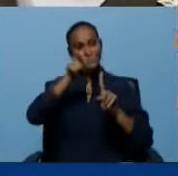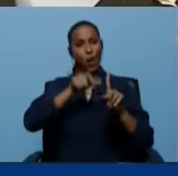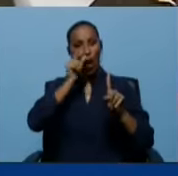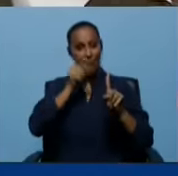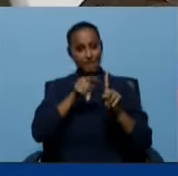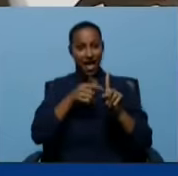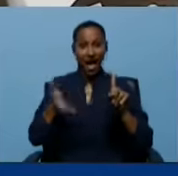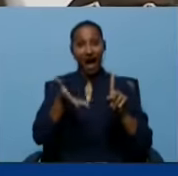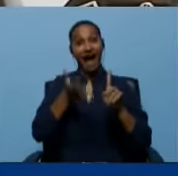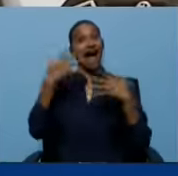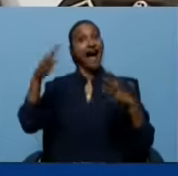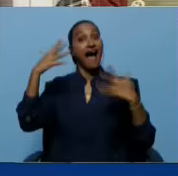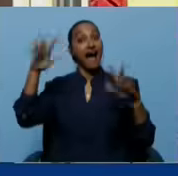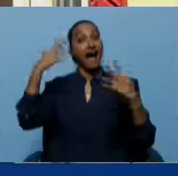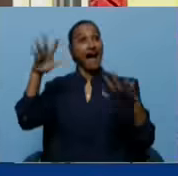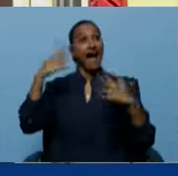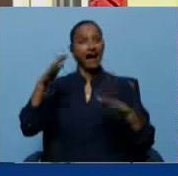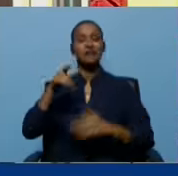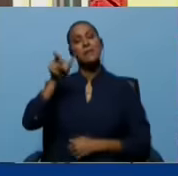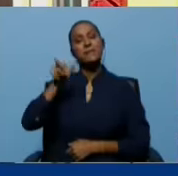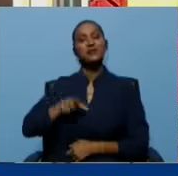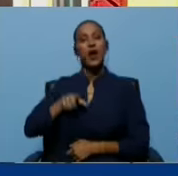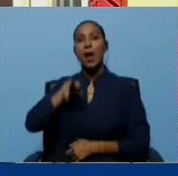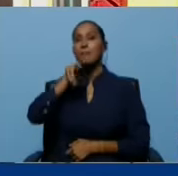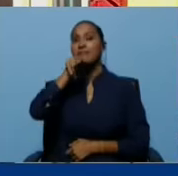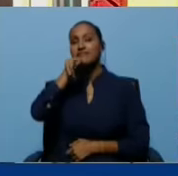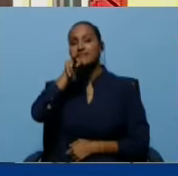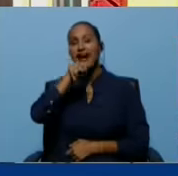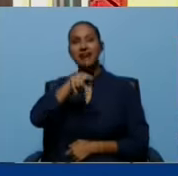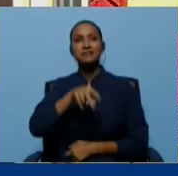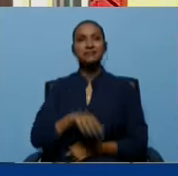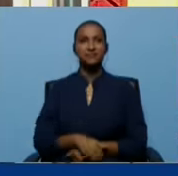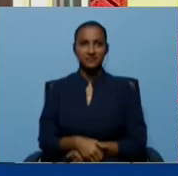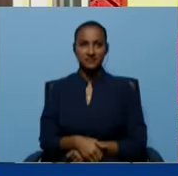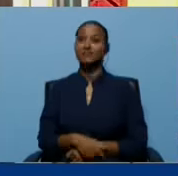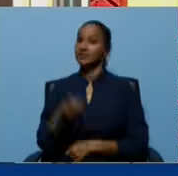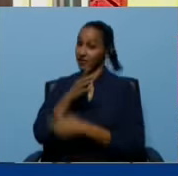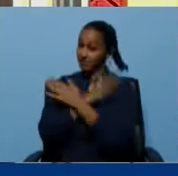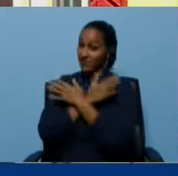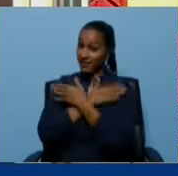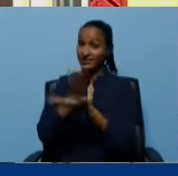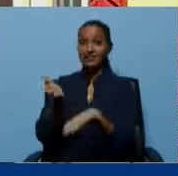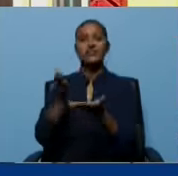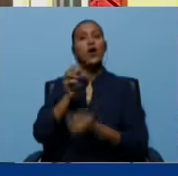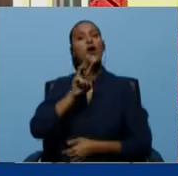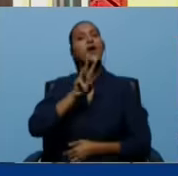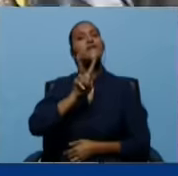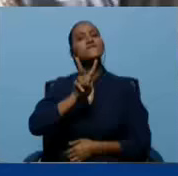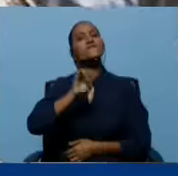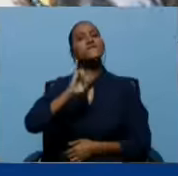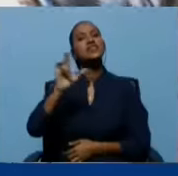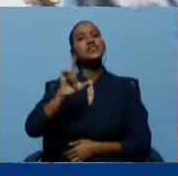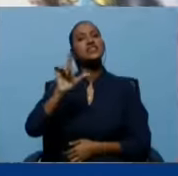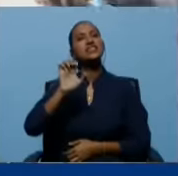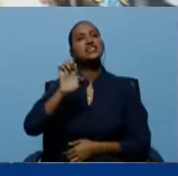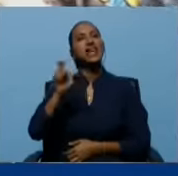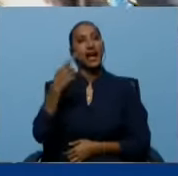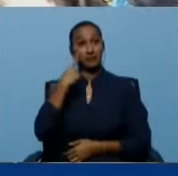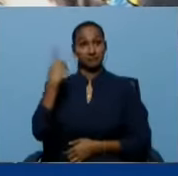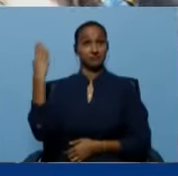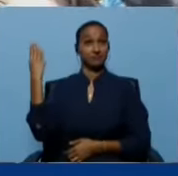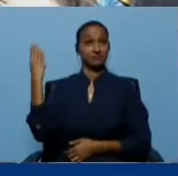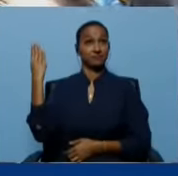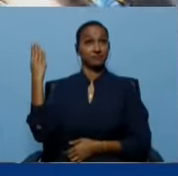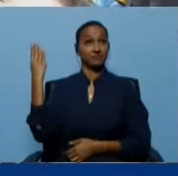Así es. Eso es, metiéndose. Te felicito, Villegas, por ir de barrio en